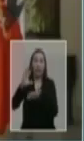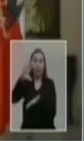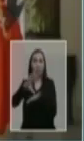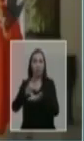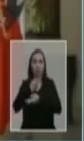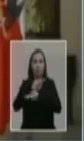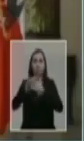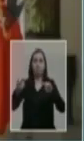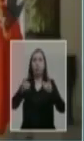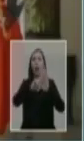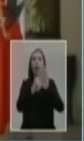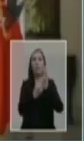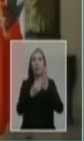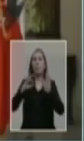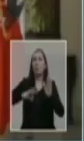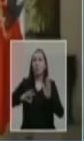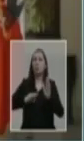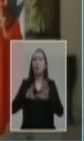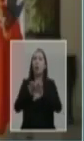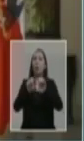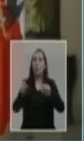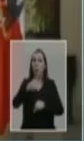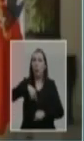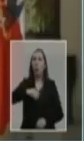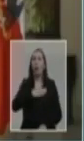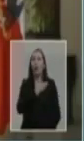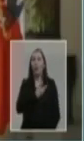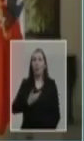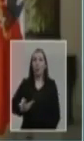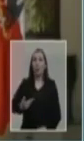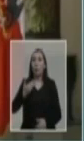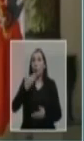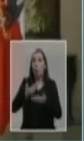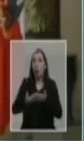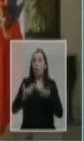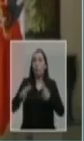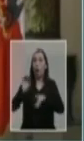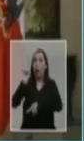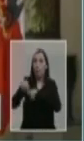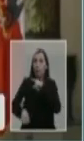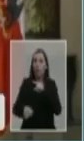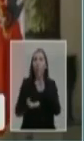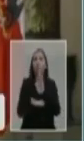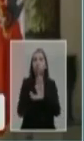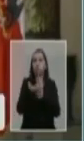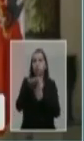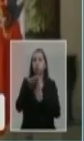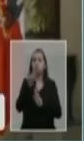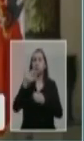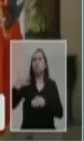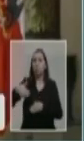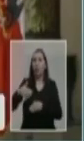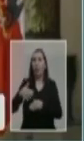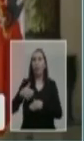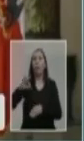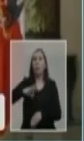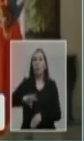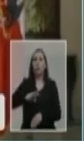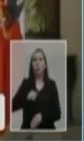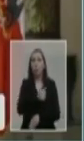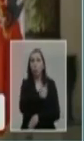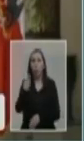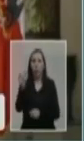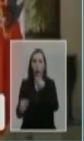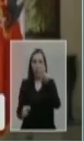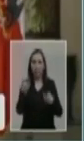servicio, asumiendo que ofrece el mismo servicio, te podría dar una menor comisión. Ahora, profesor, ¿cuál es, digamos, el apoyo